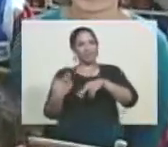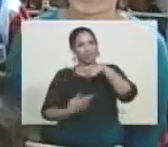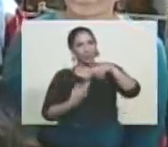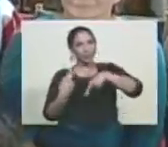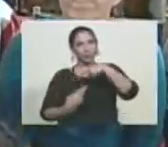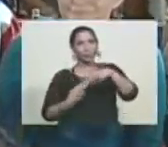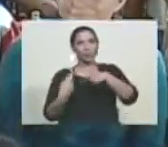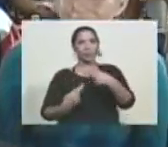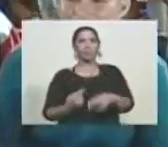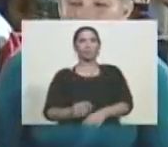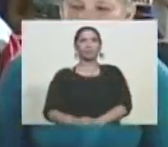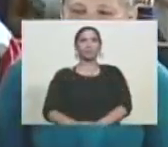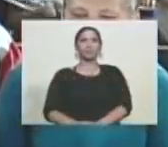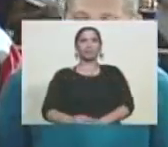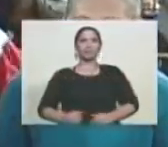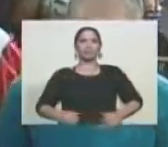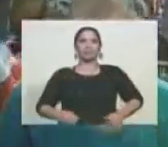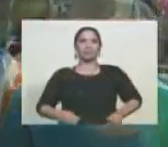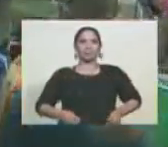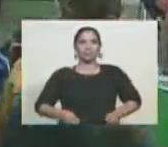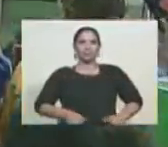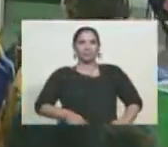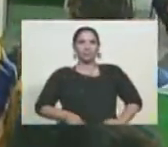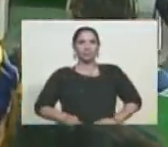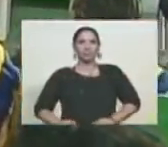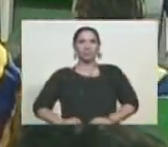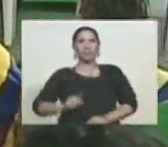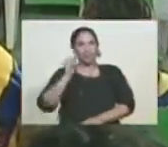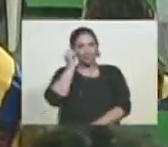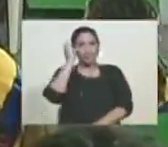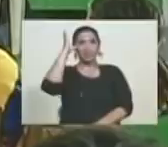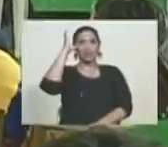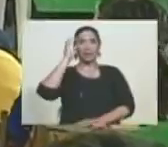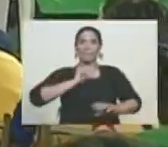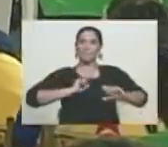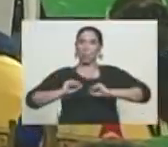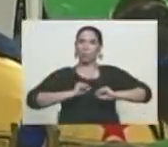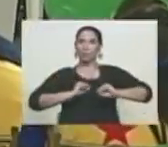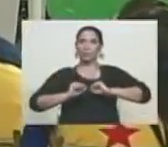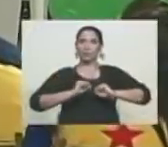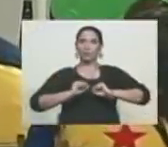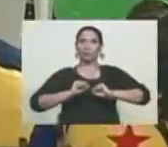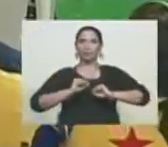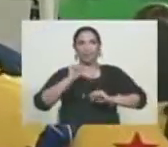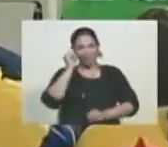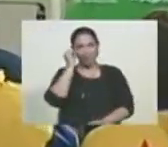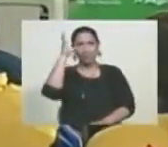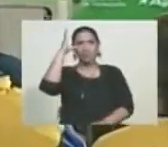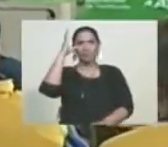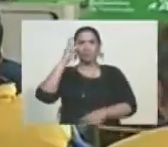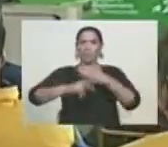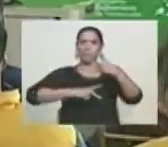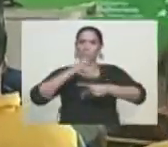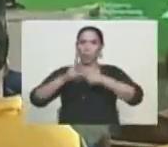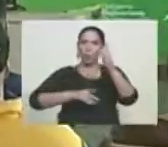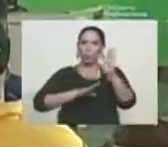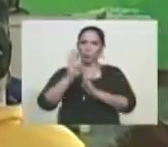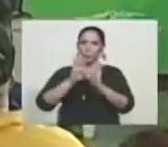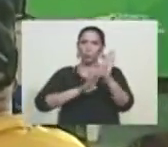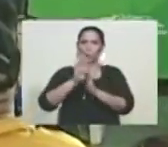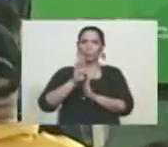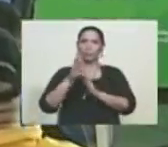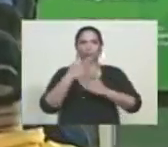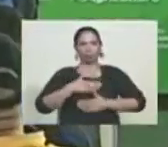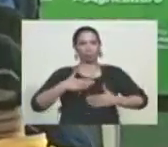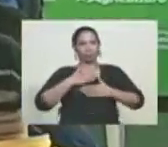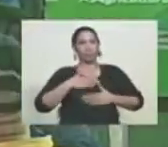revolucionaria, por su capacidad de movilización y por su capacidad de producción para satisfacer